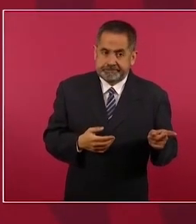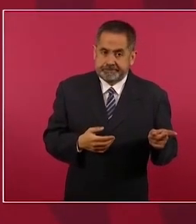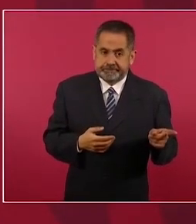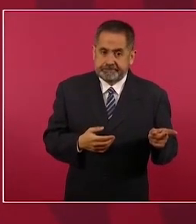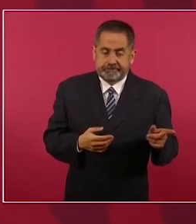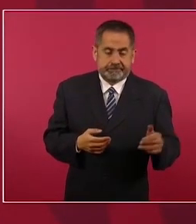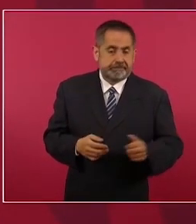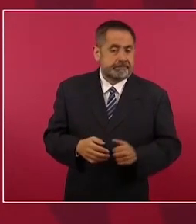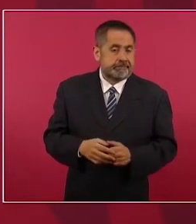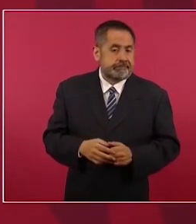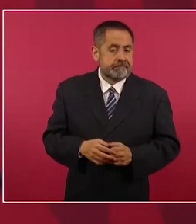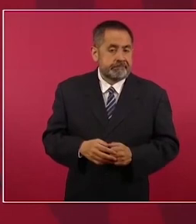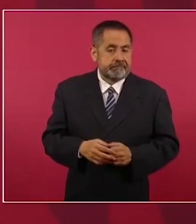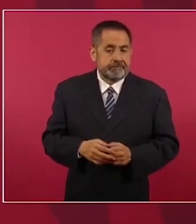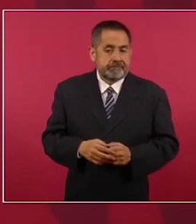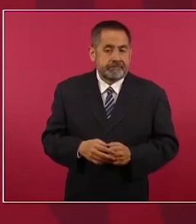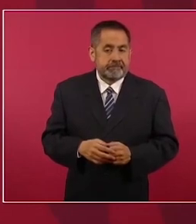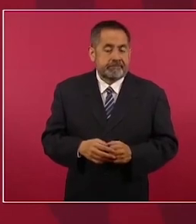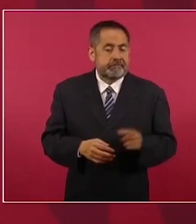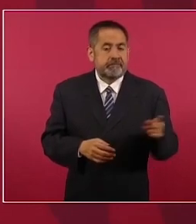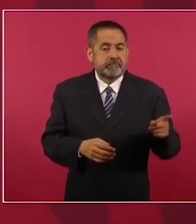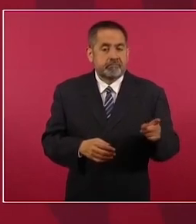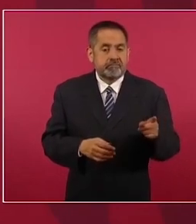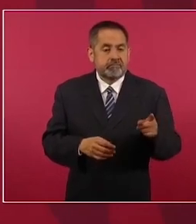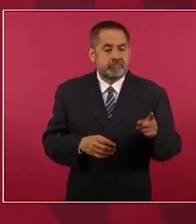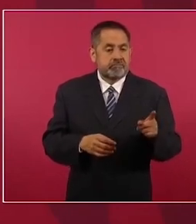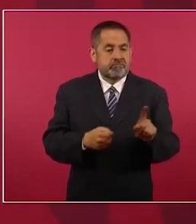que les dieran sus